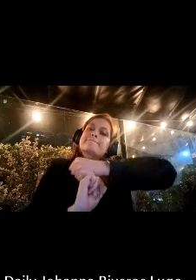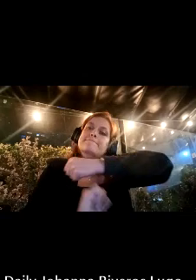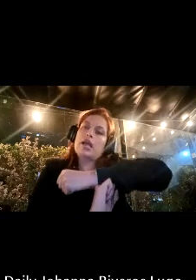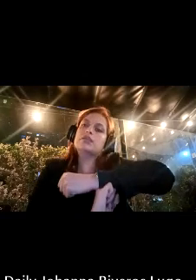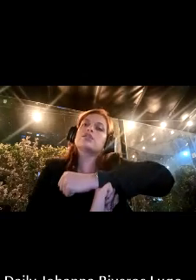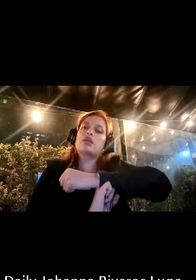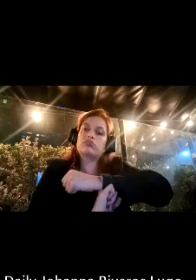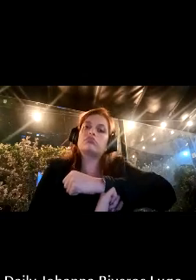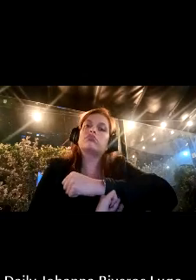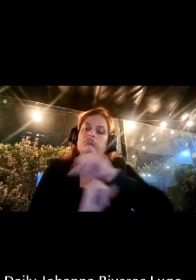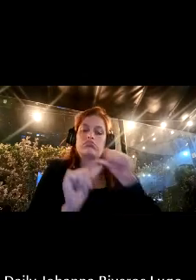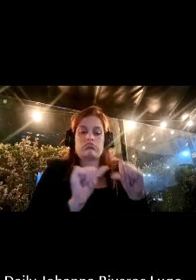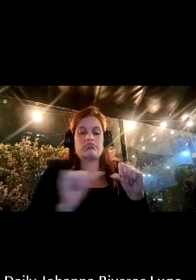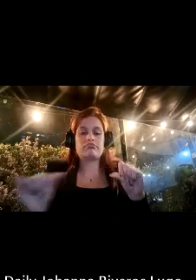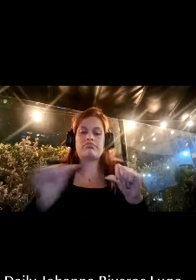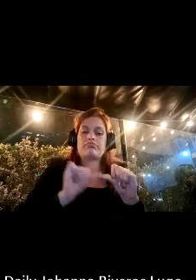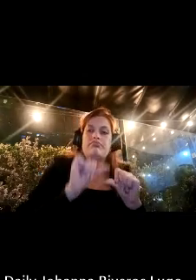rampa. Puede ser